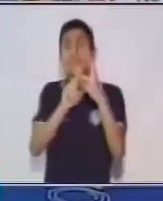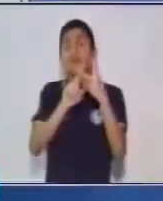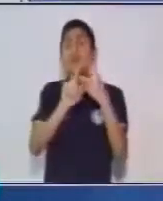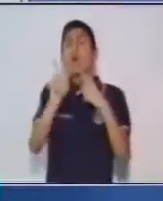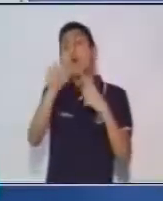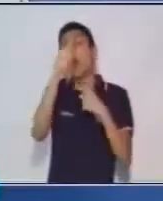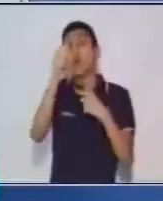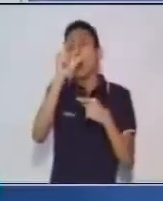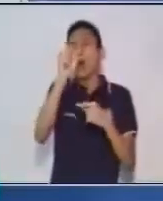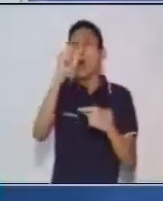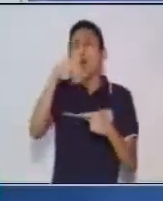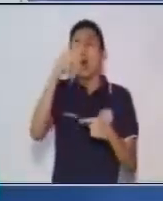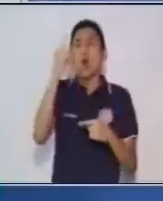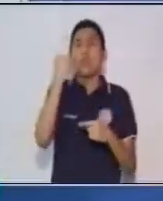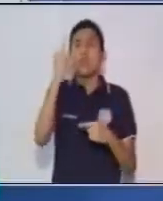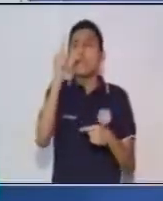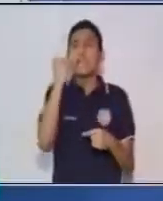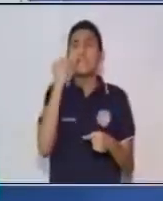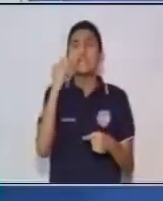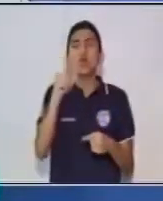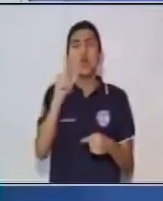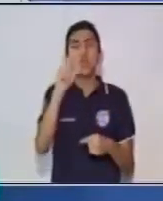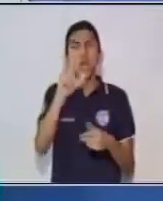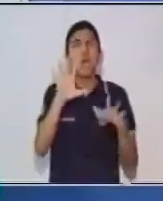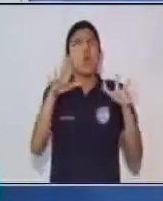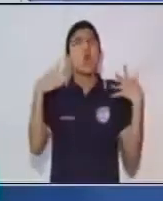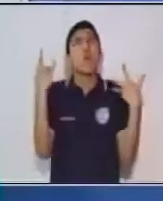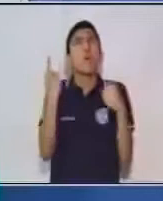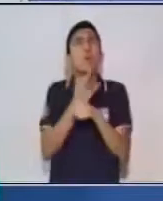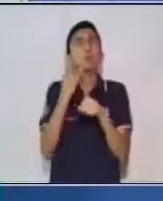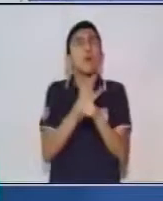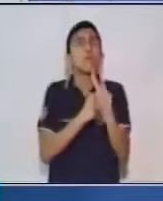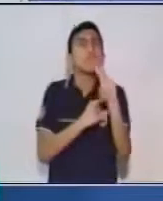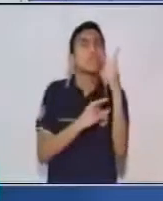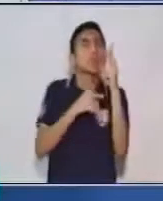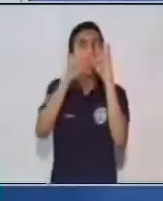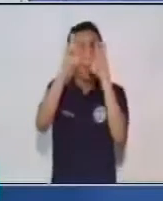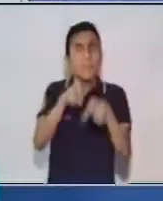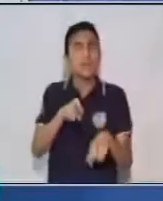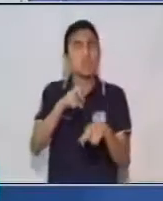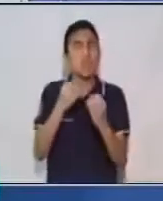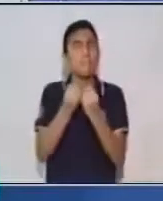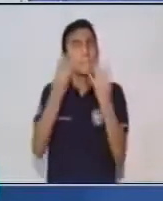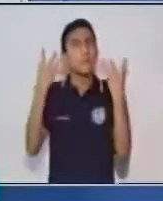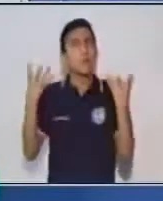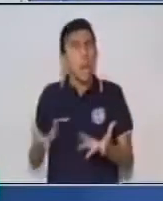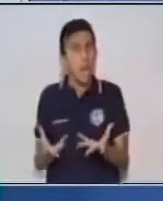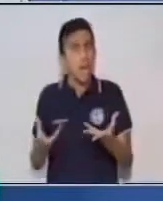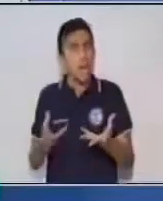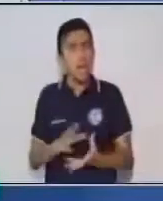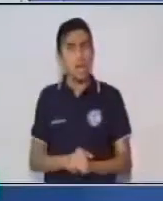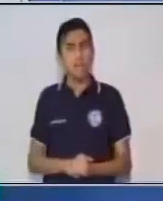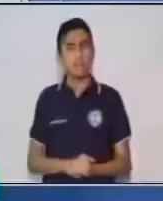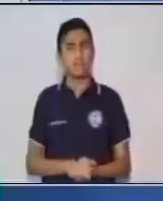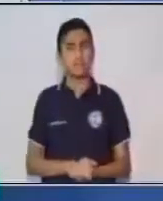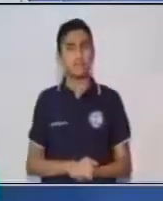suceder o no. ¿Cómo lo conjugaríamos con la segunda persona plural?